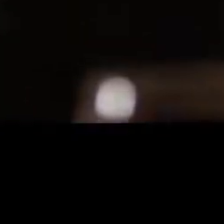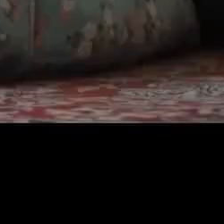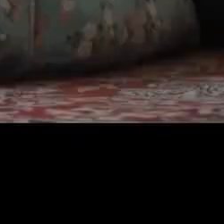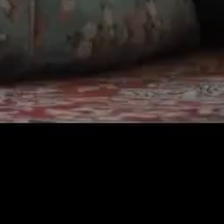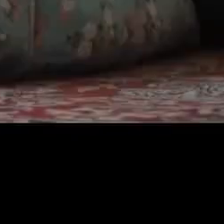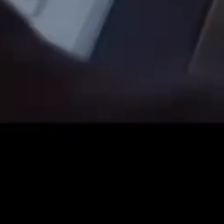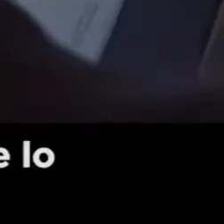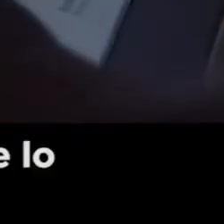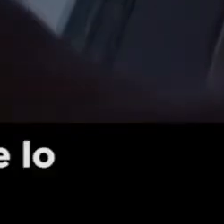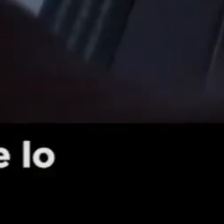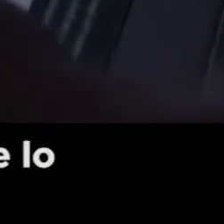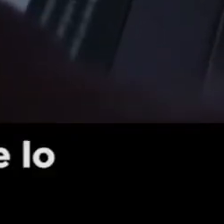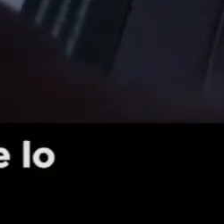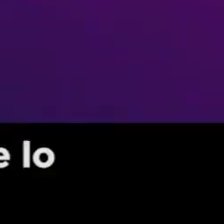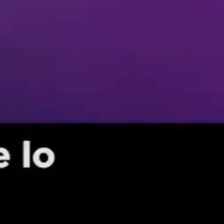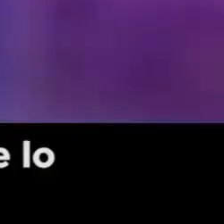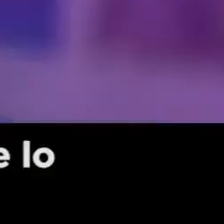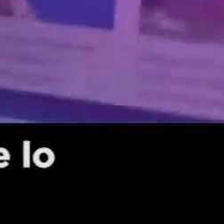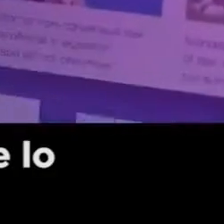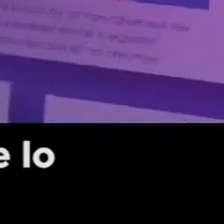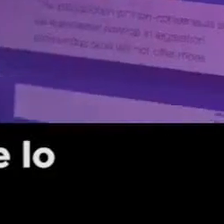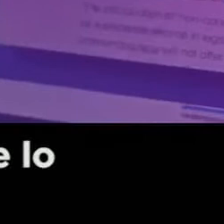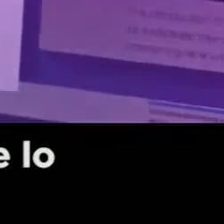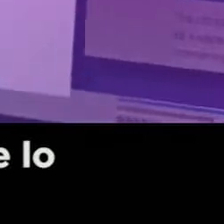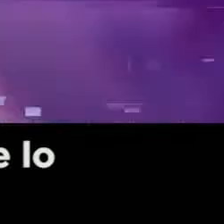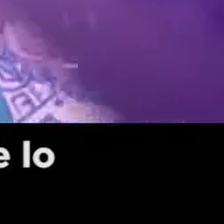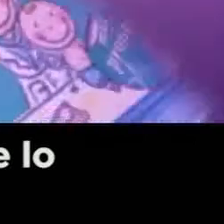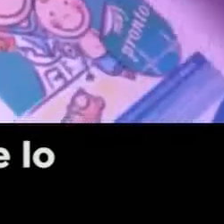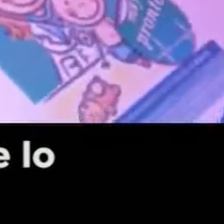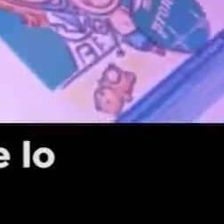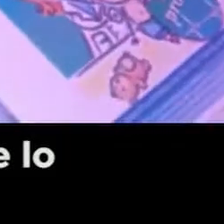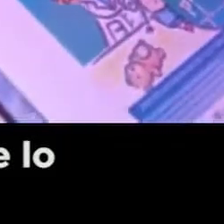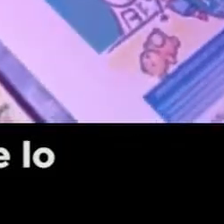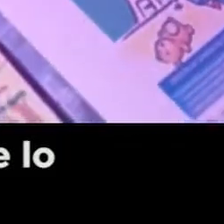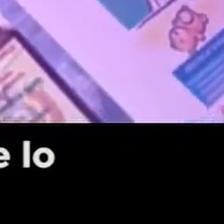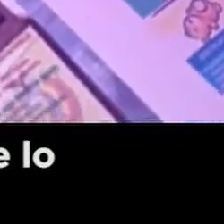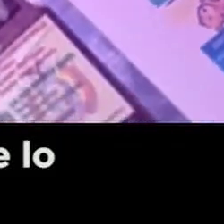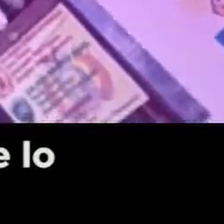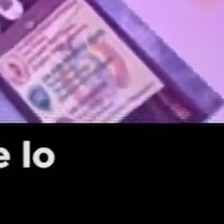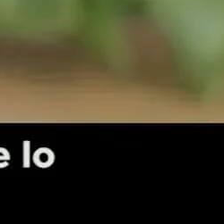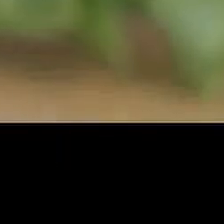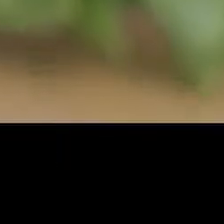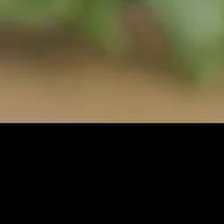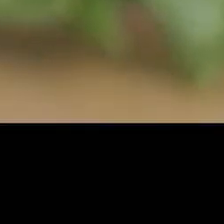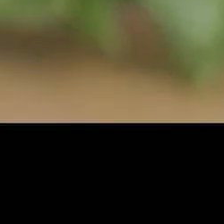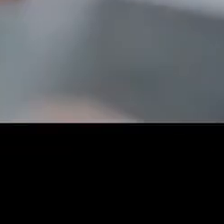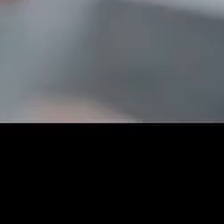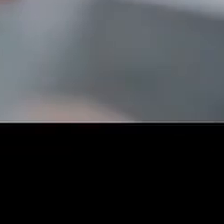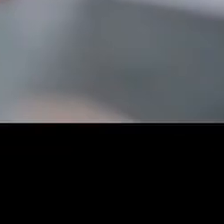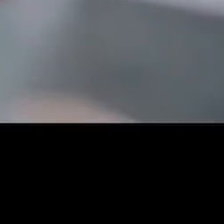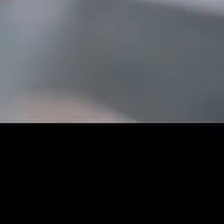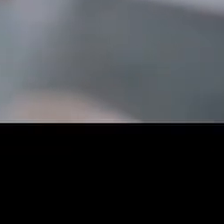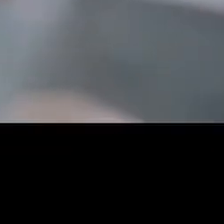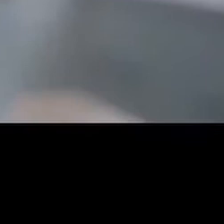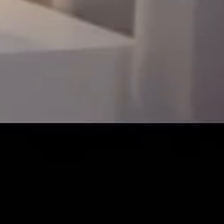tecnología. Navegar por el entorno digital de forma crítica, reflexionando sobre lo que se ve y hace en ese entorno. Y poder ser capaces de